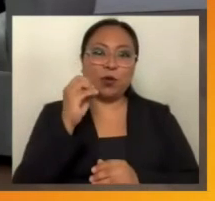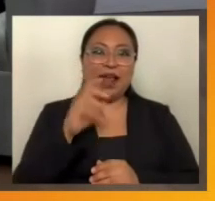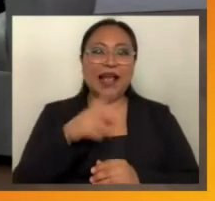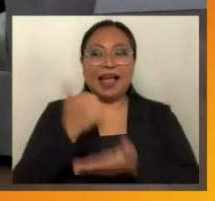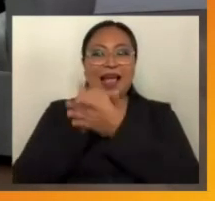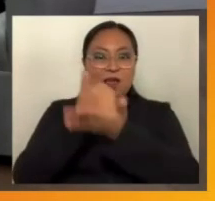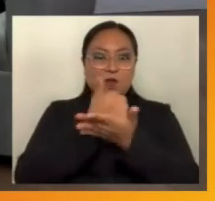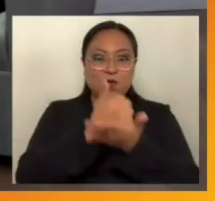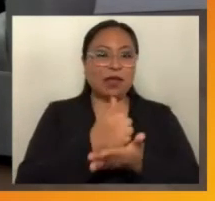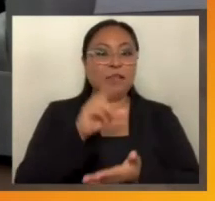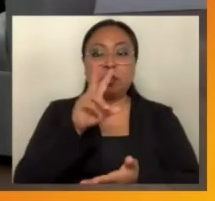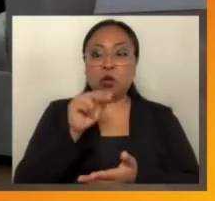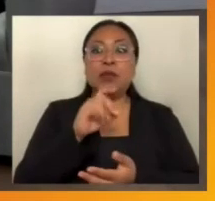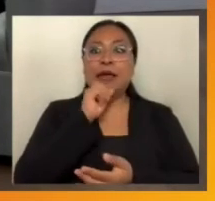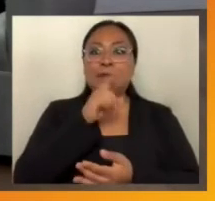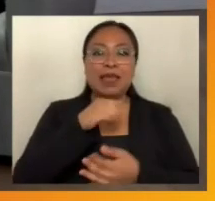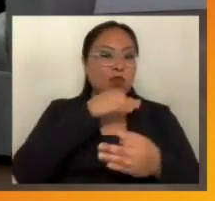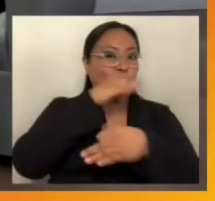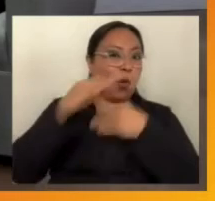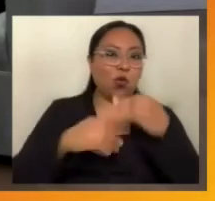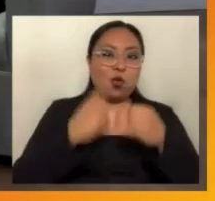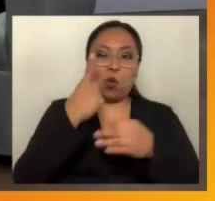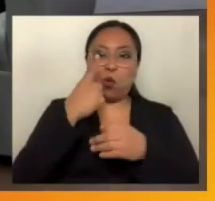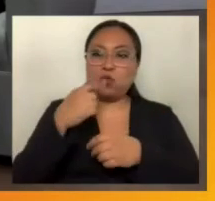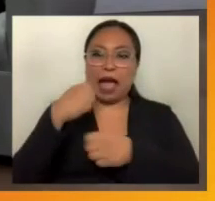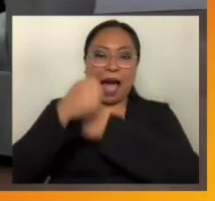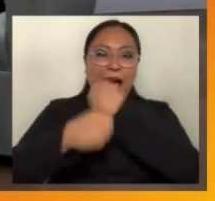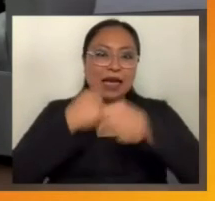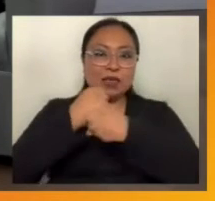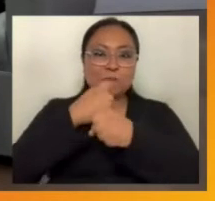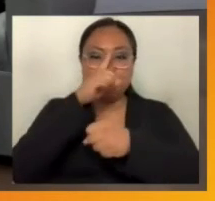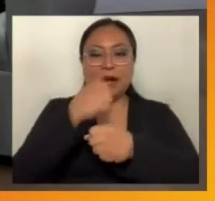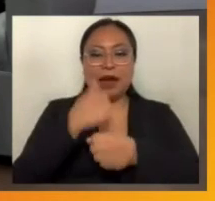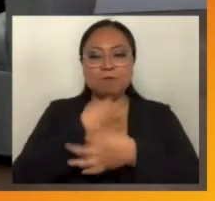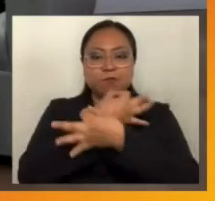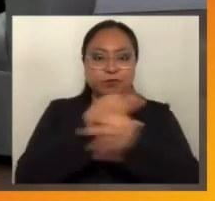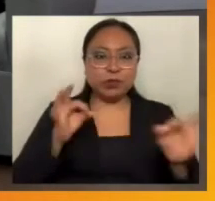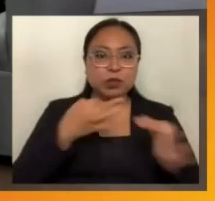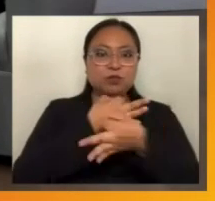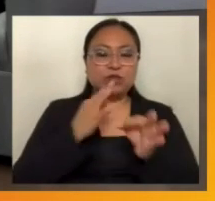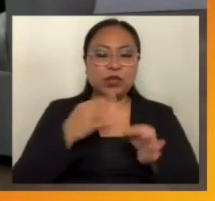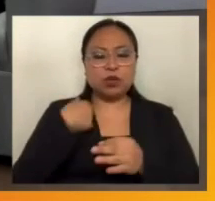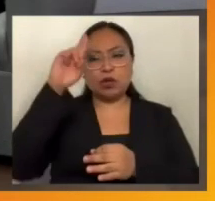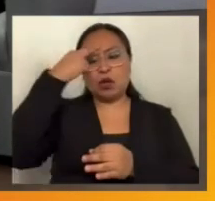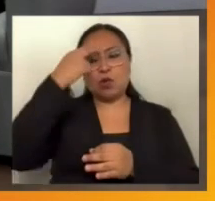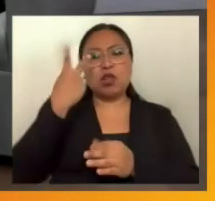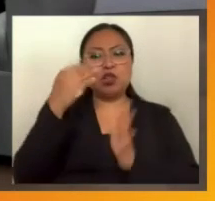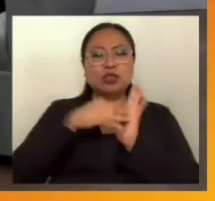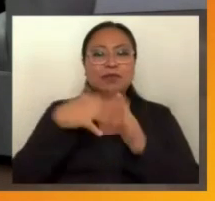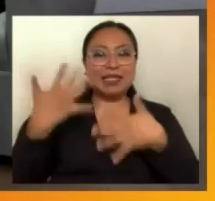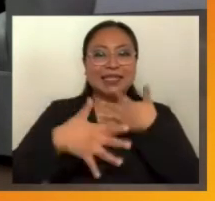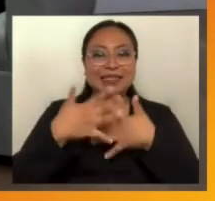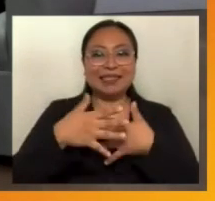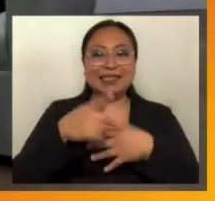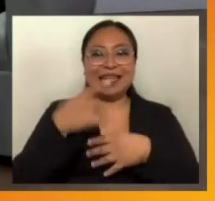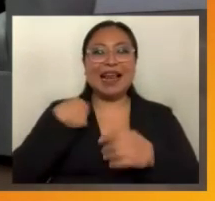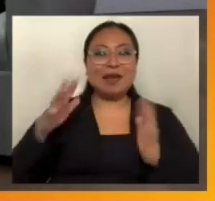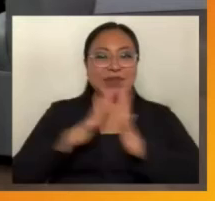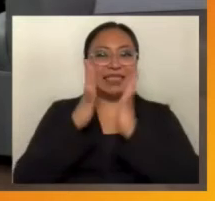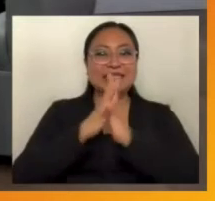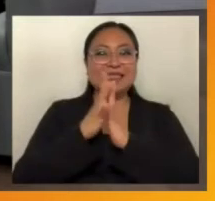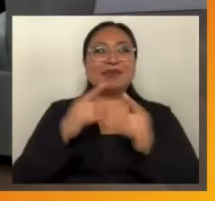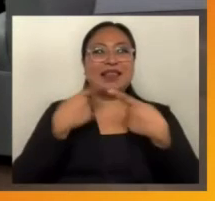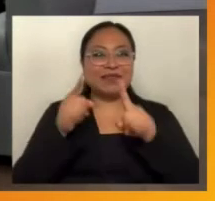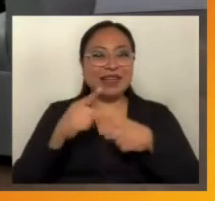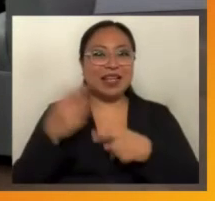recordar que desde el 2015 hasta los últimos eventos que ha hecho FUCAM, pues siempre has estado presente en todos nuestros